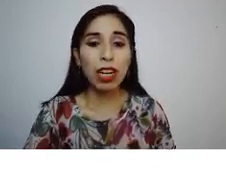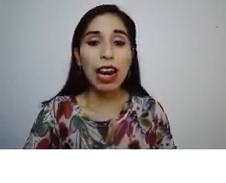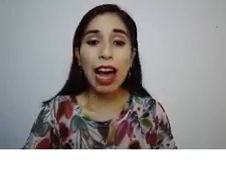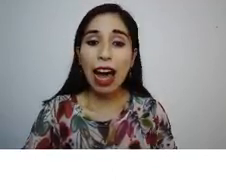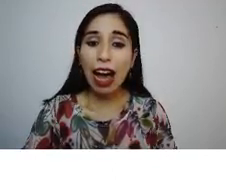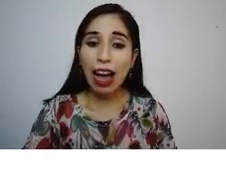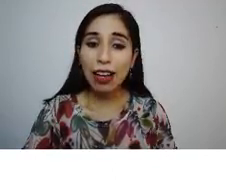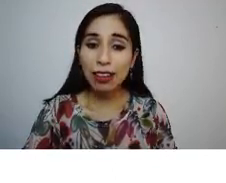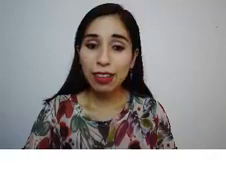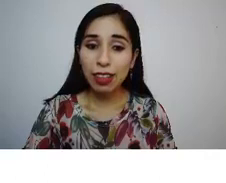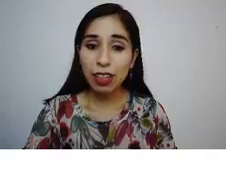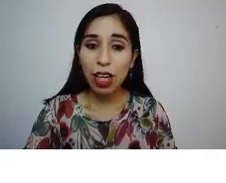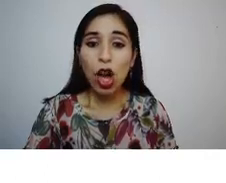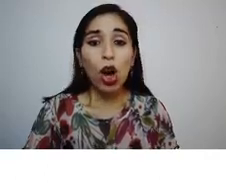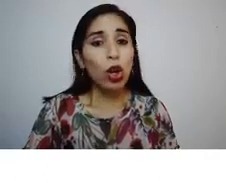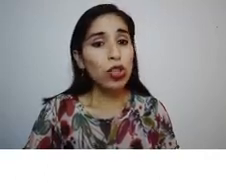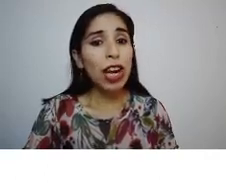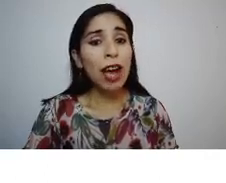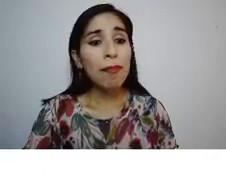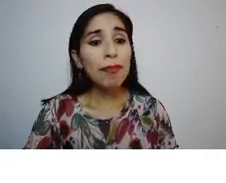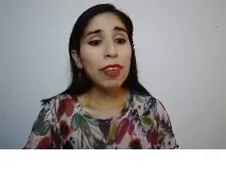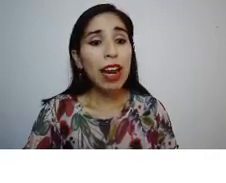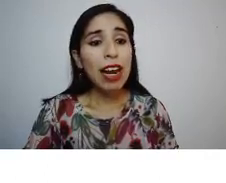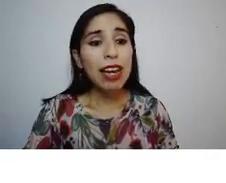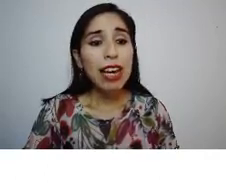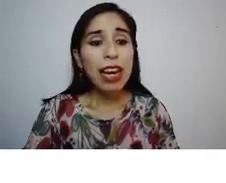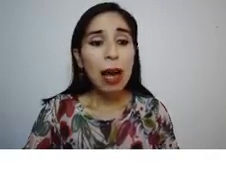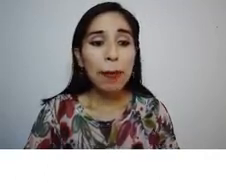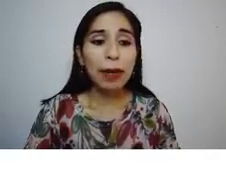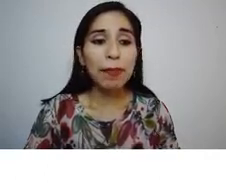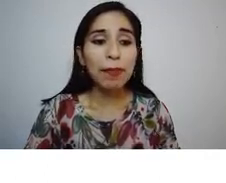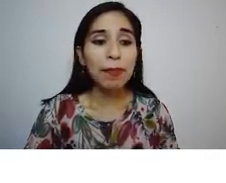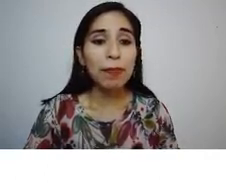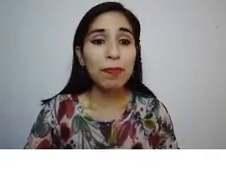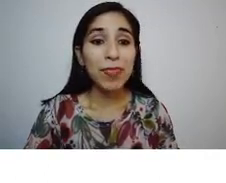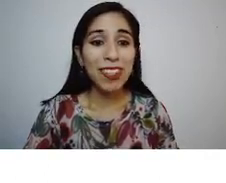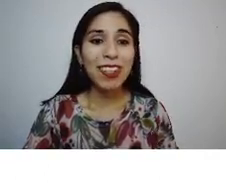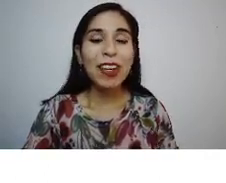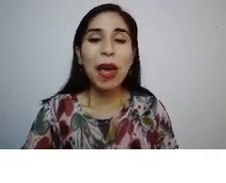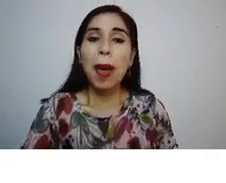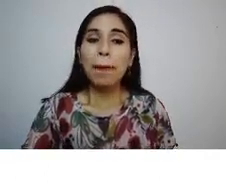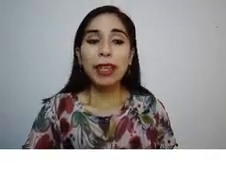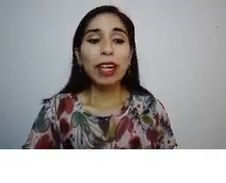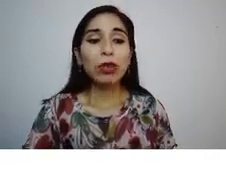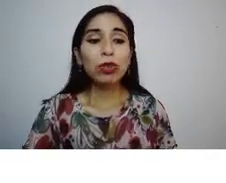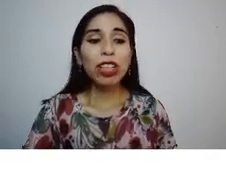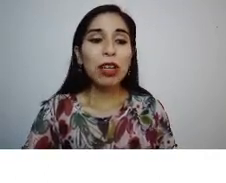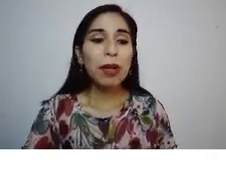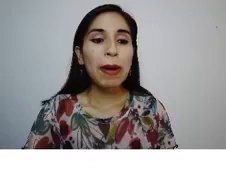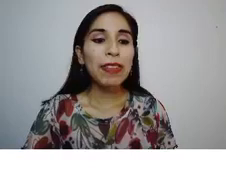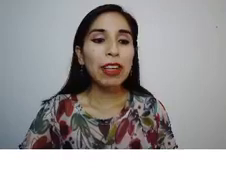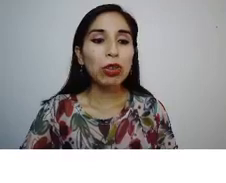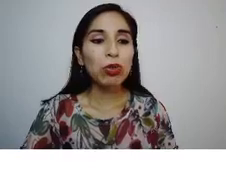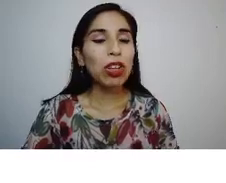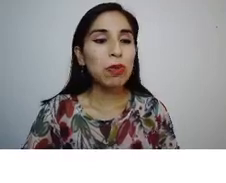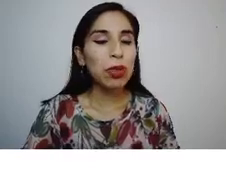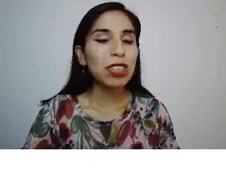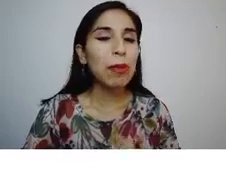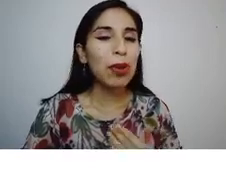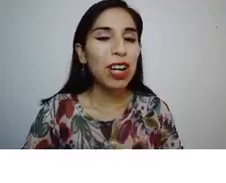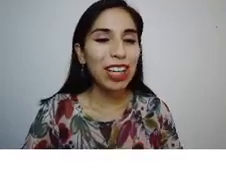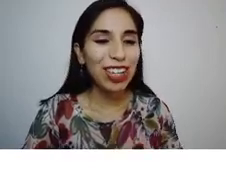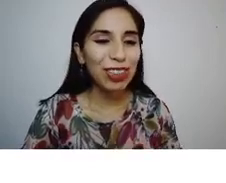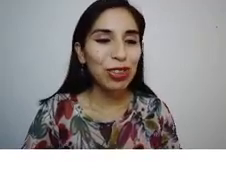point será la a usar a la vez si mientras que ustedes me van dando su